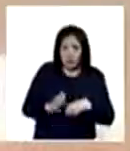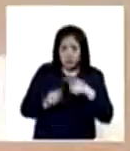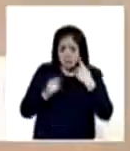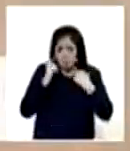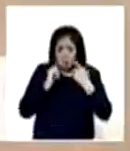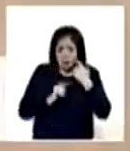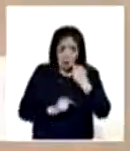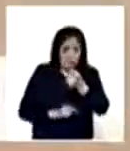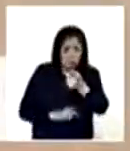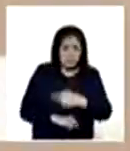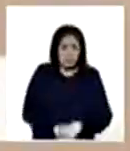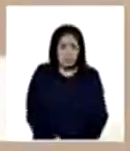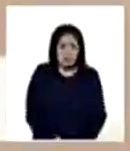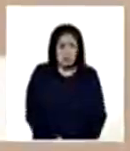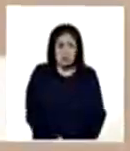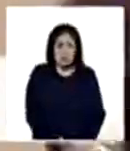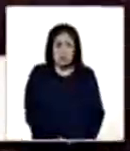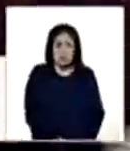sale llorando.